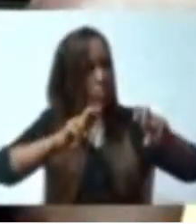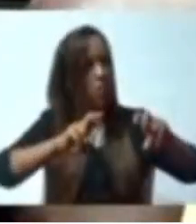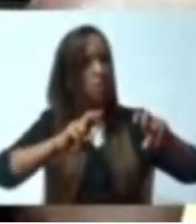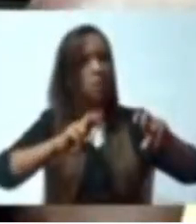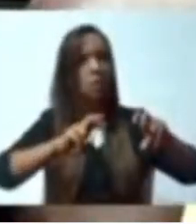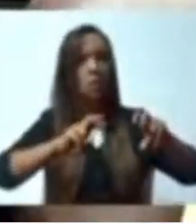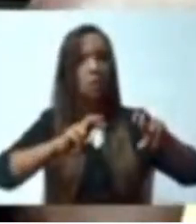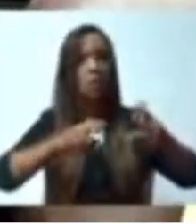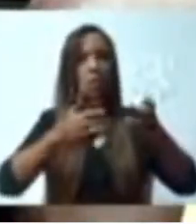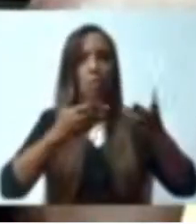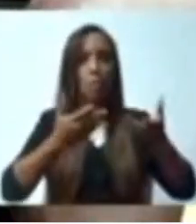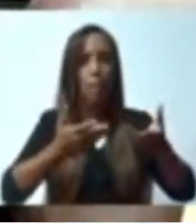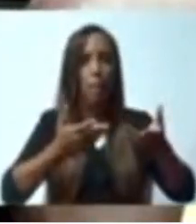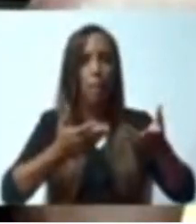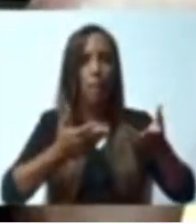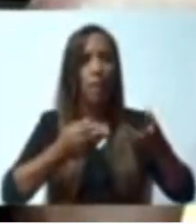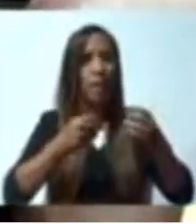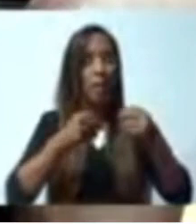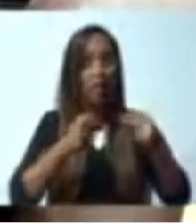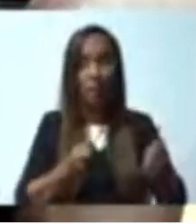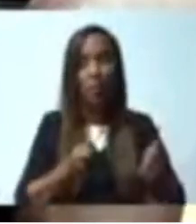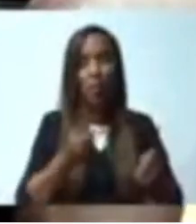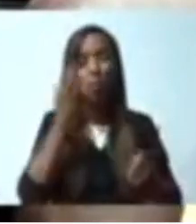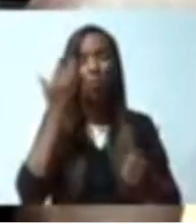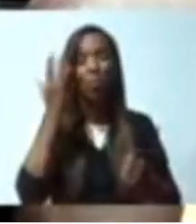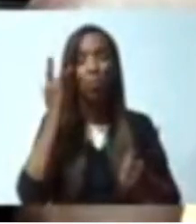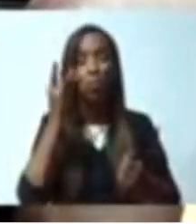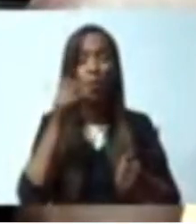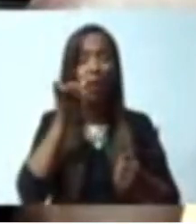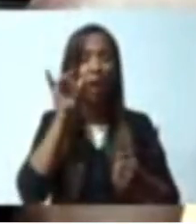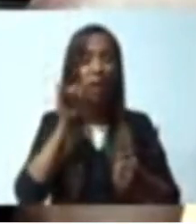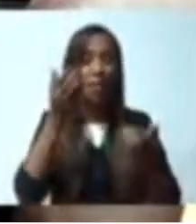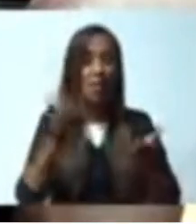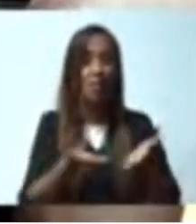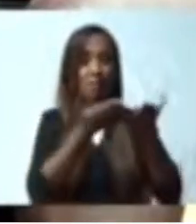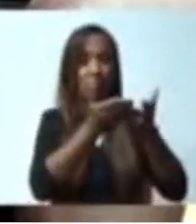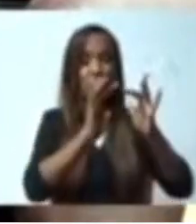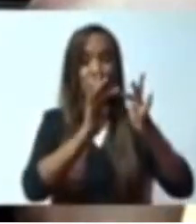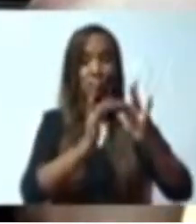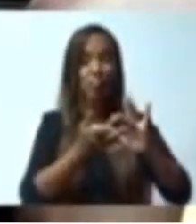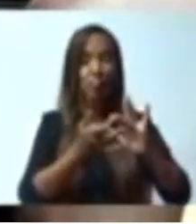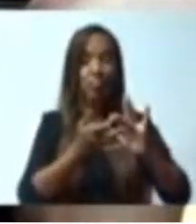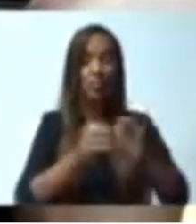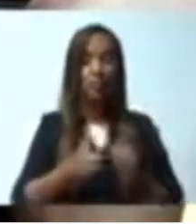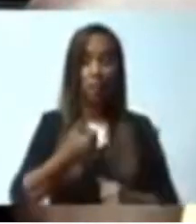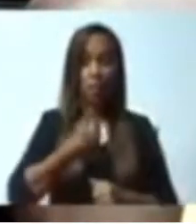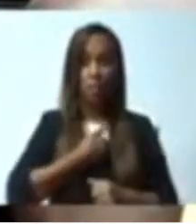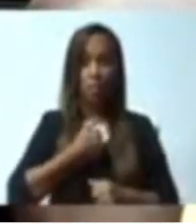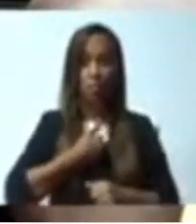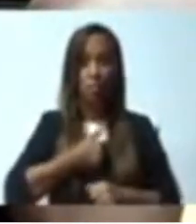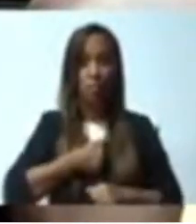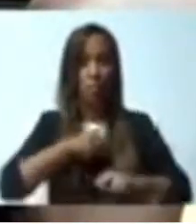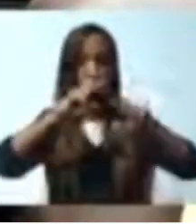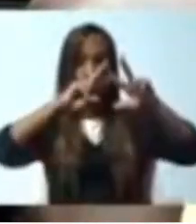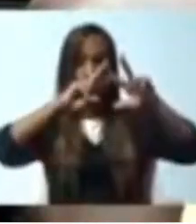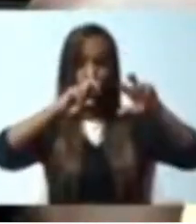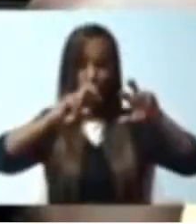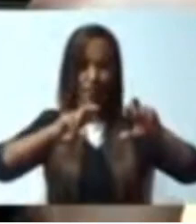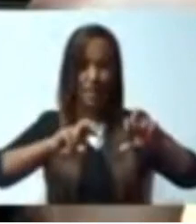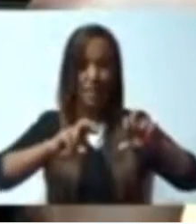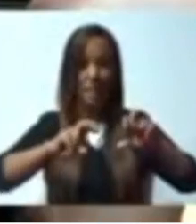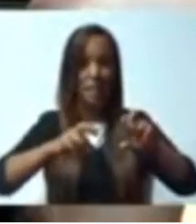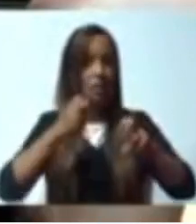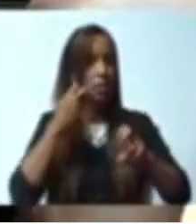nosotros los diputados tengamos el tiempo de poderlos revisar a profundidad. Yo, por ejemplo, he identificado algunos detalles que